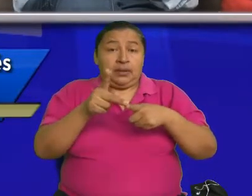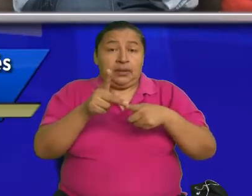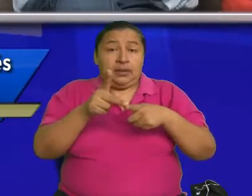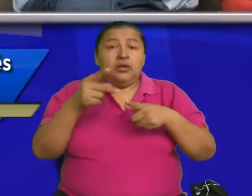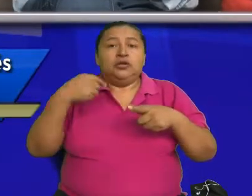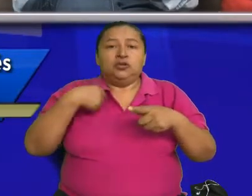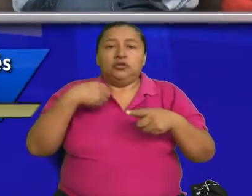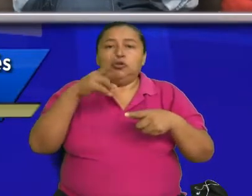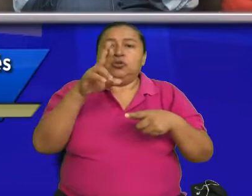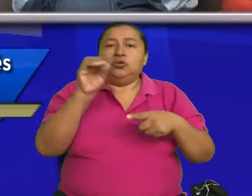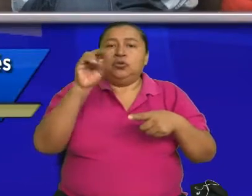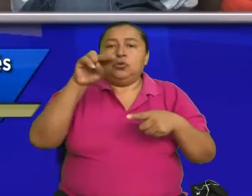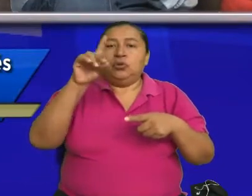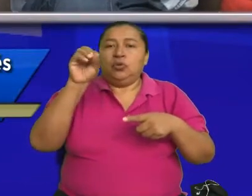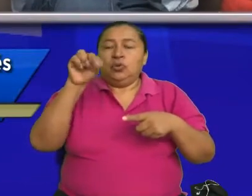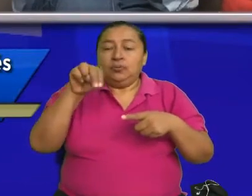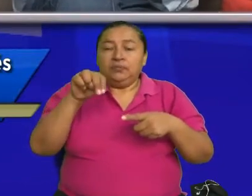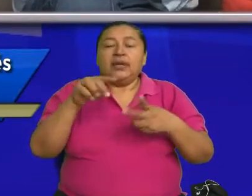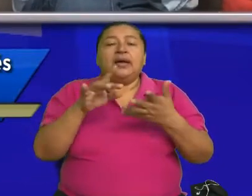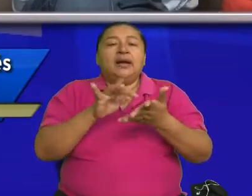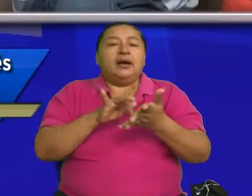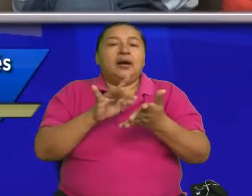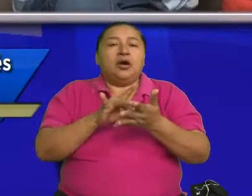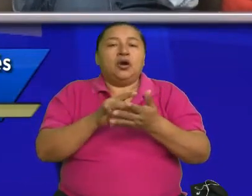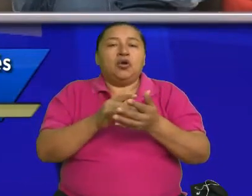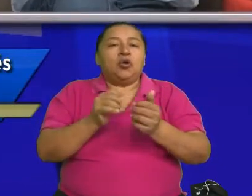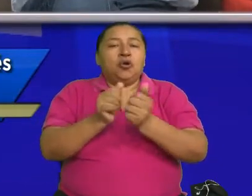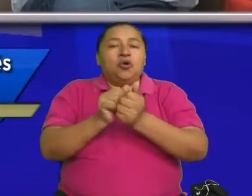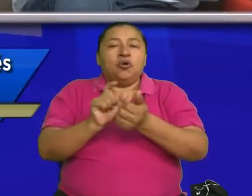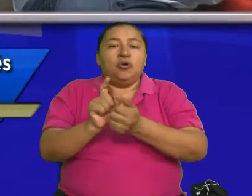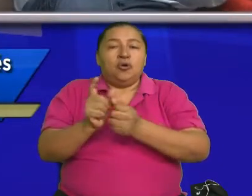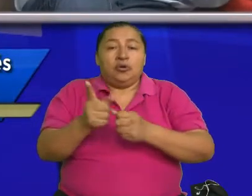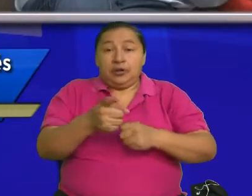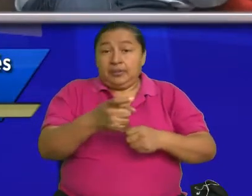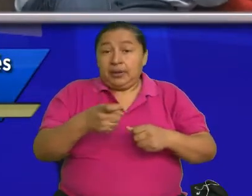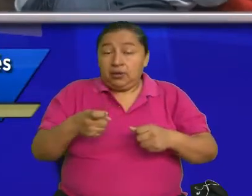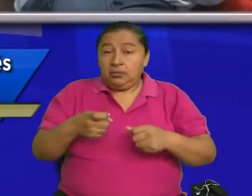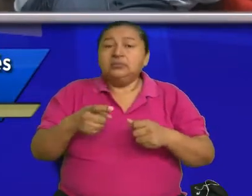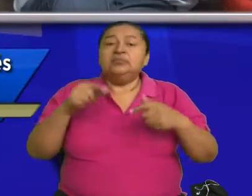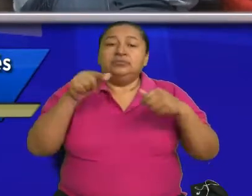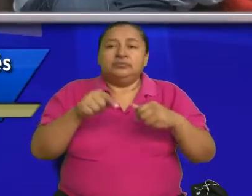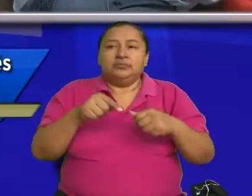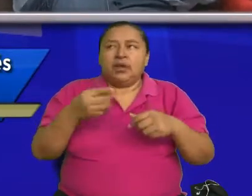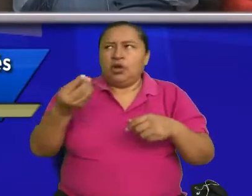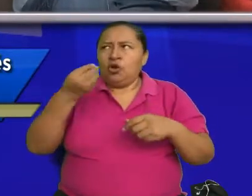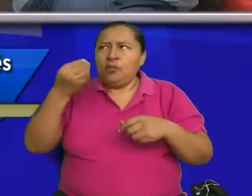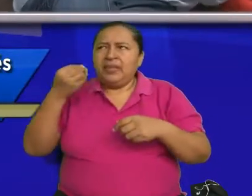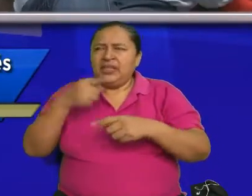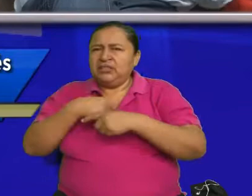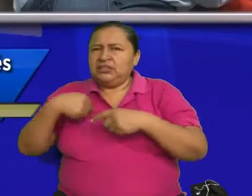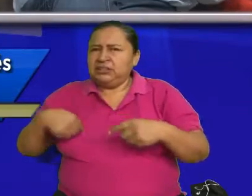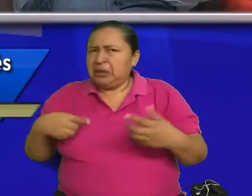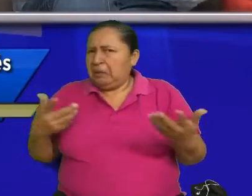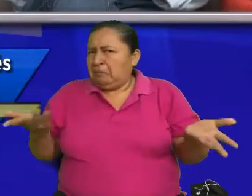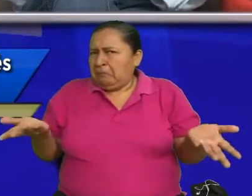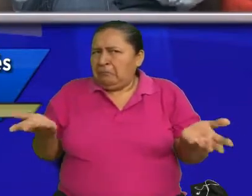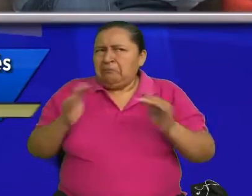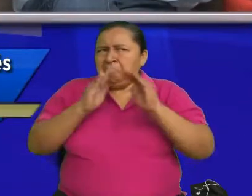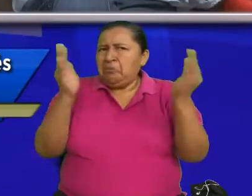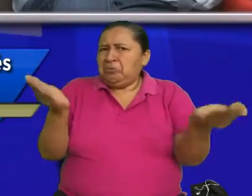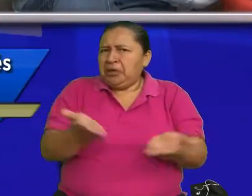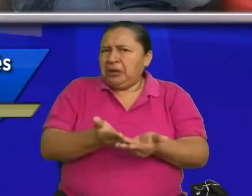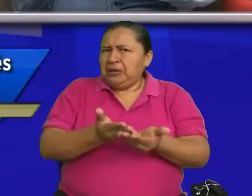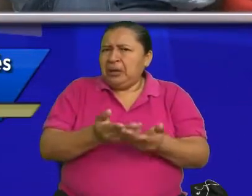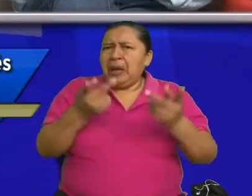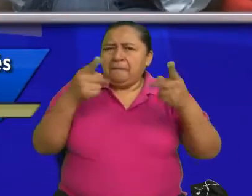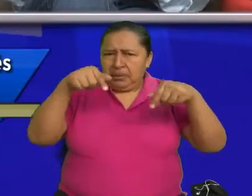rondón y también el arroz con camarones. Nada tienes que envidiar a la comida china, pues siendo la comida china mundial. Pero claro, aquí tenés